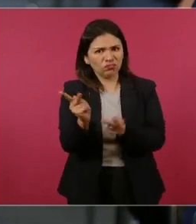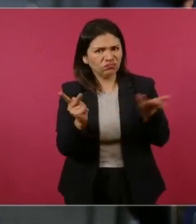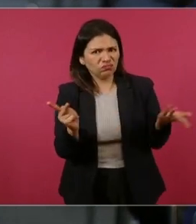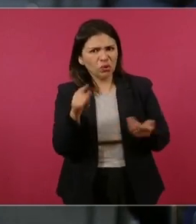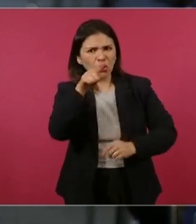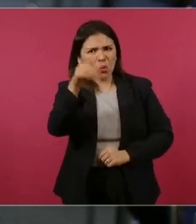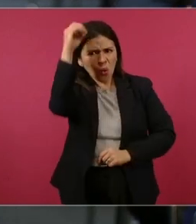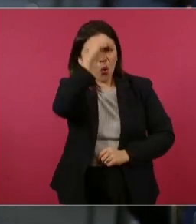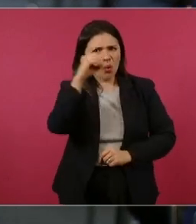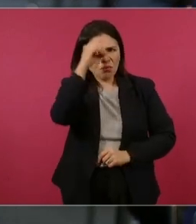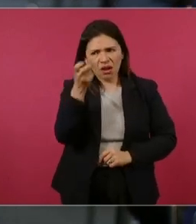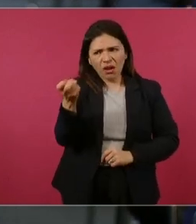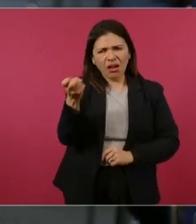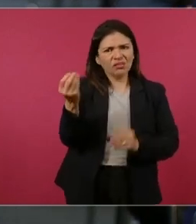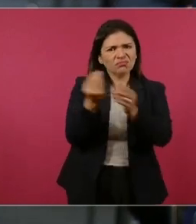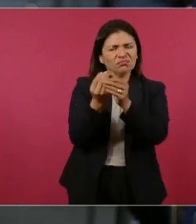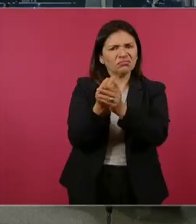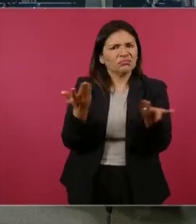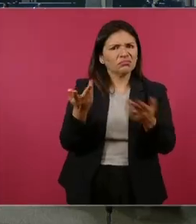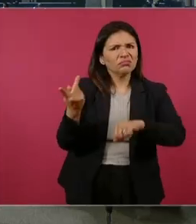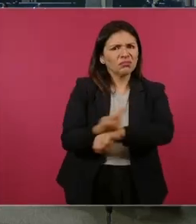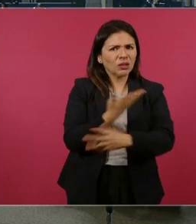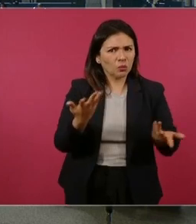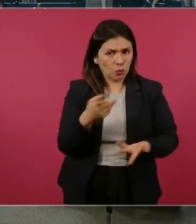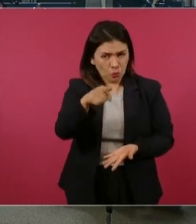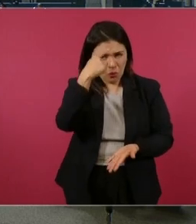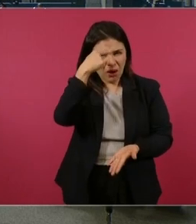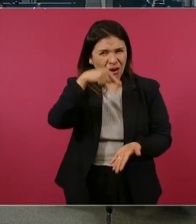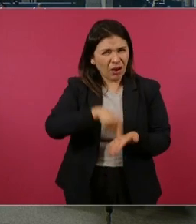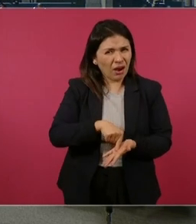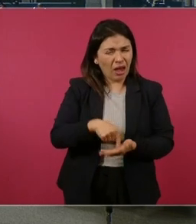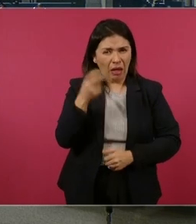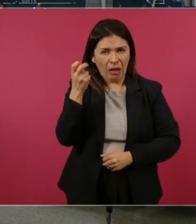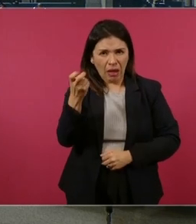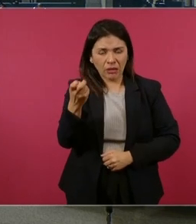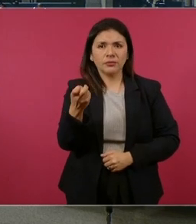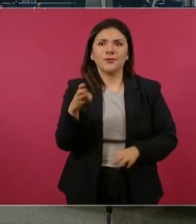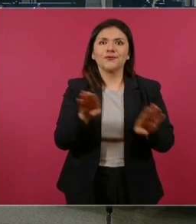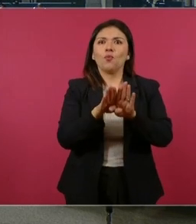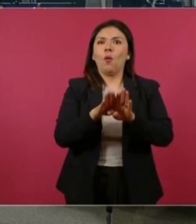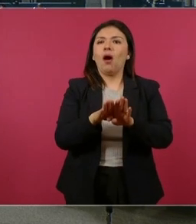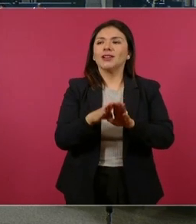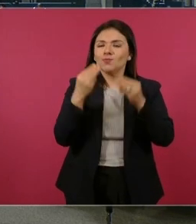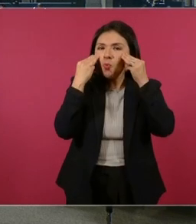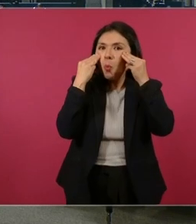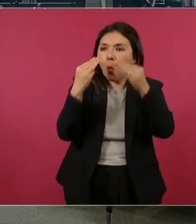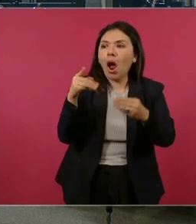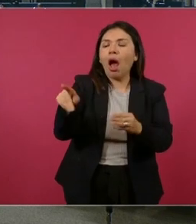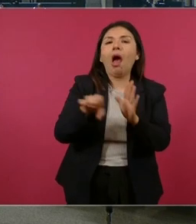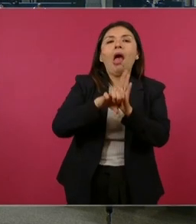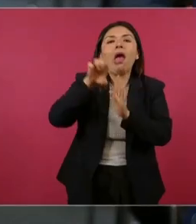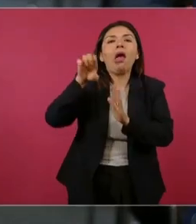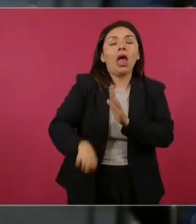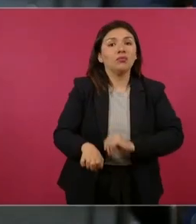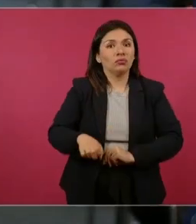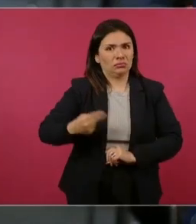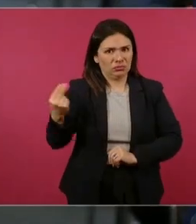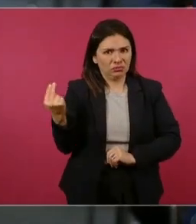presidente, ¿cuál es su opinión al respecto en este caso? ¿Y no cree que en este claro ejemplo